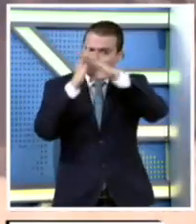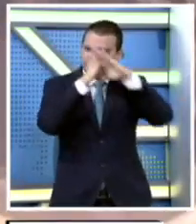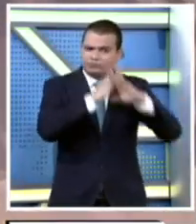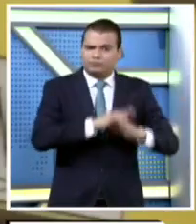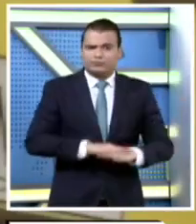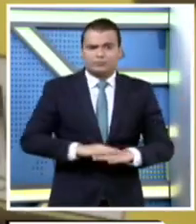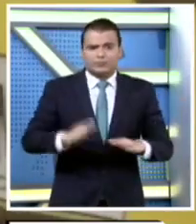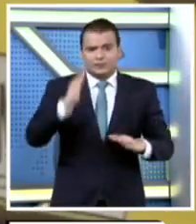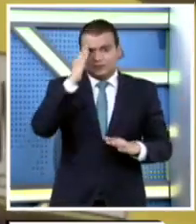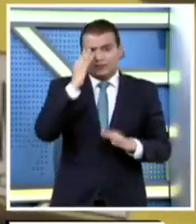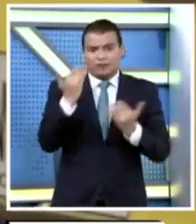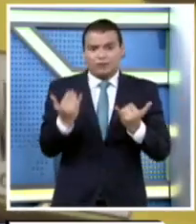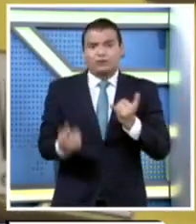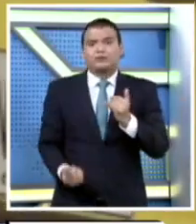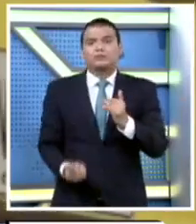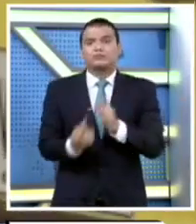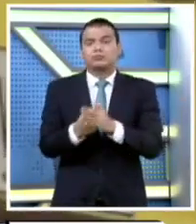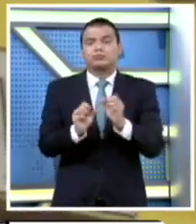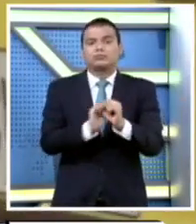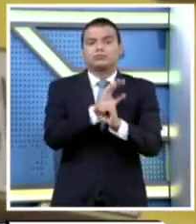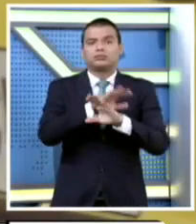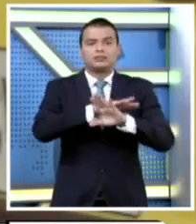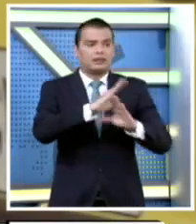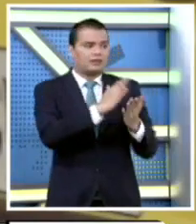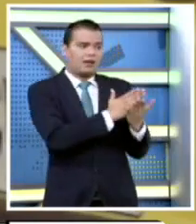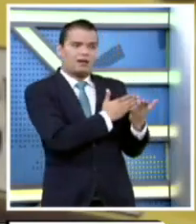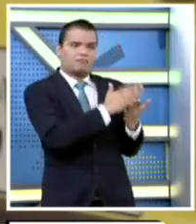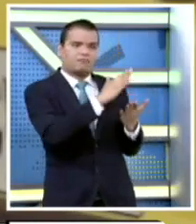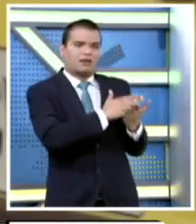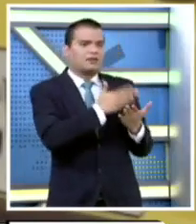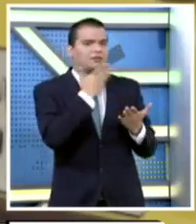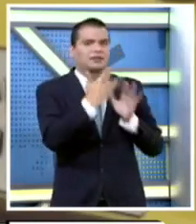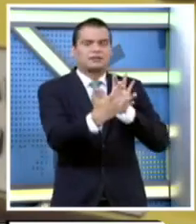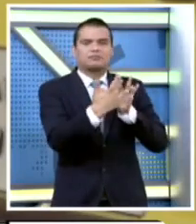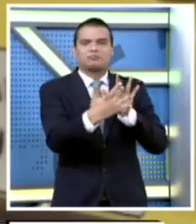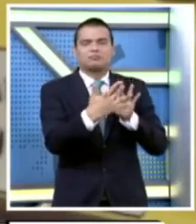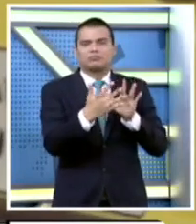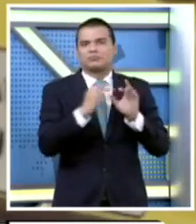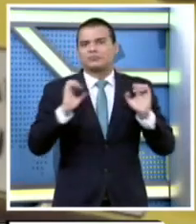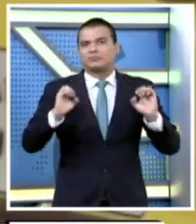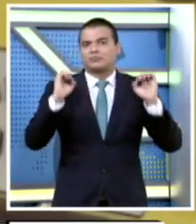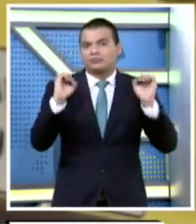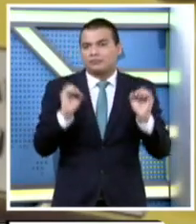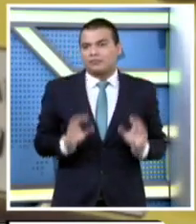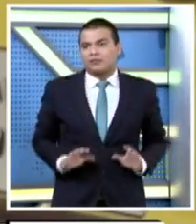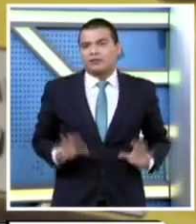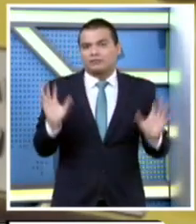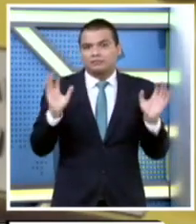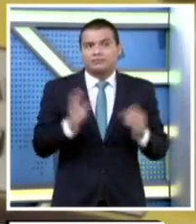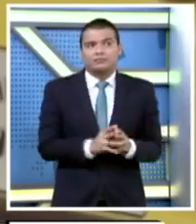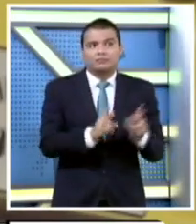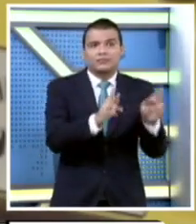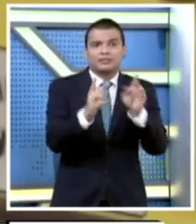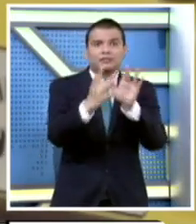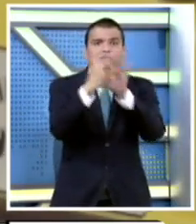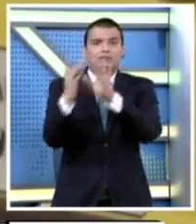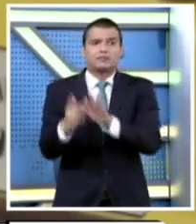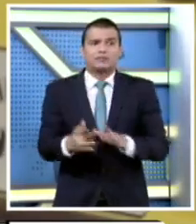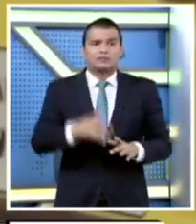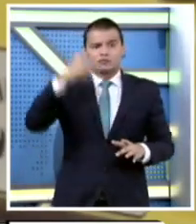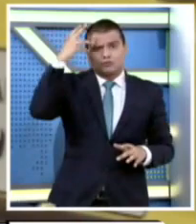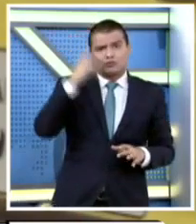la epidemia que estamos viviendo, queda aislado el pasajero de uno y no tiene mucho contacto. Usted sabe que uno no recoge tanta gente, no sabe quién